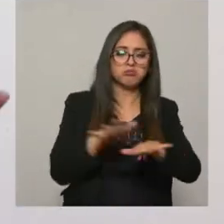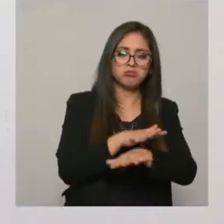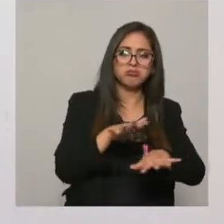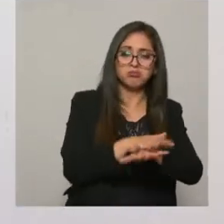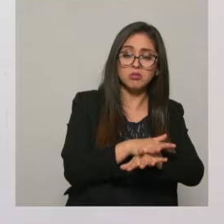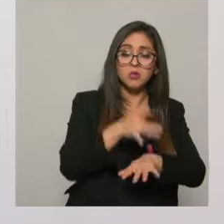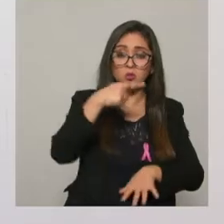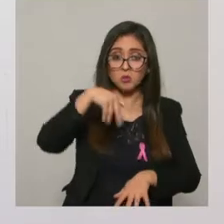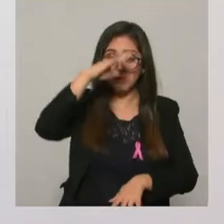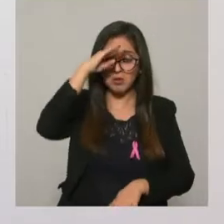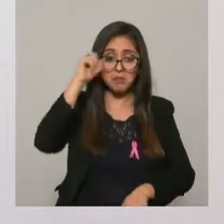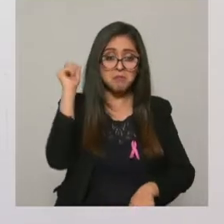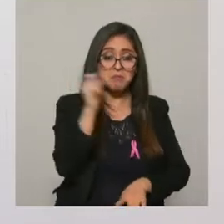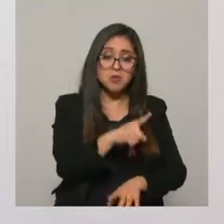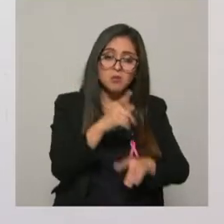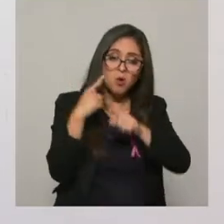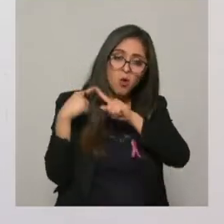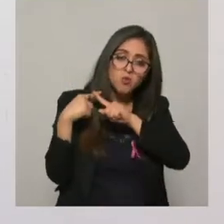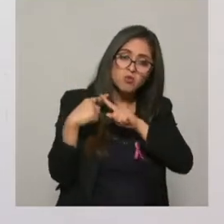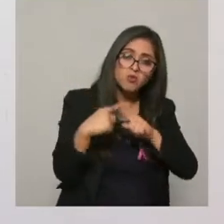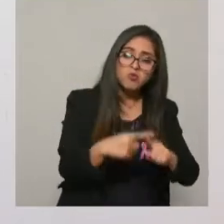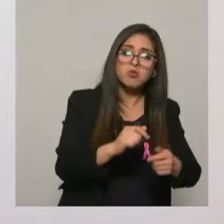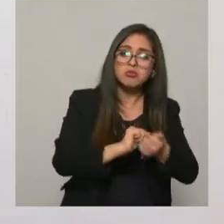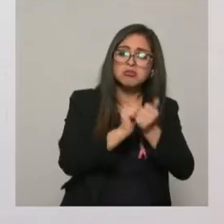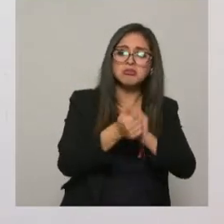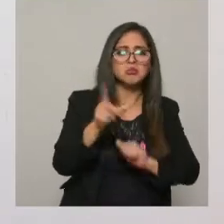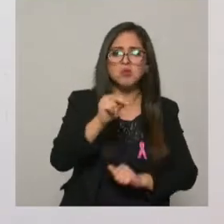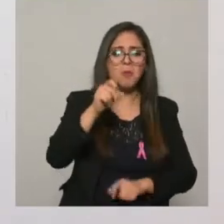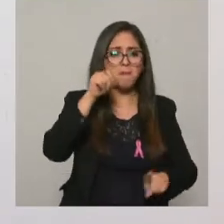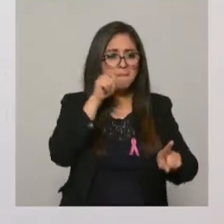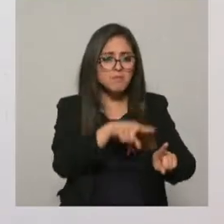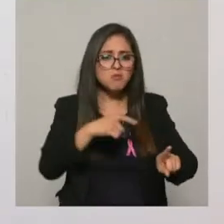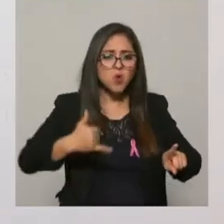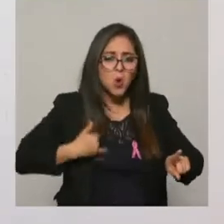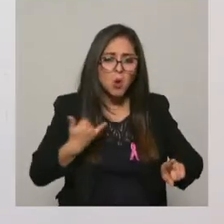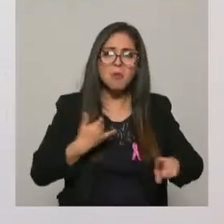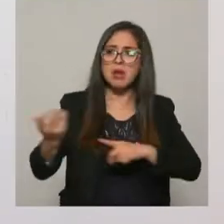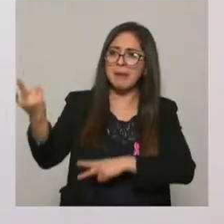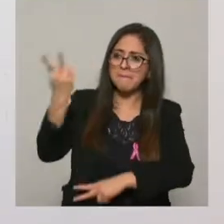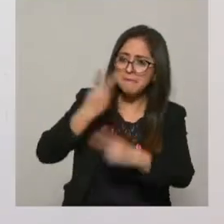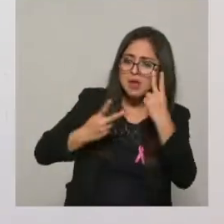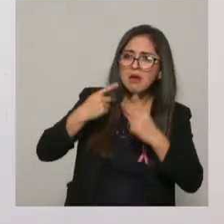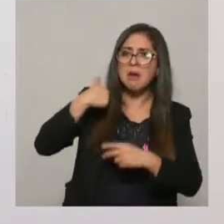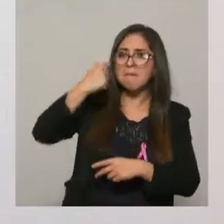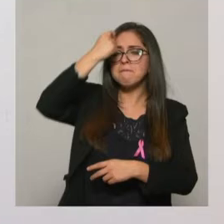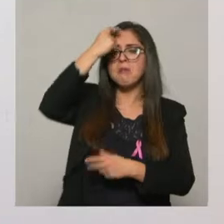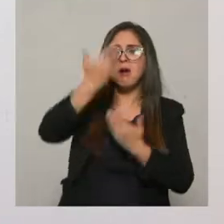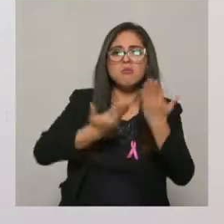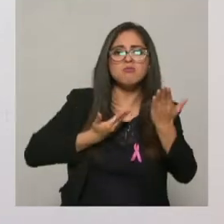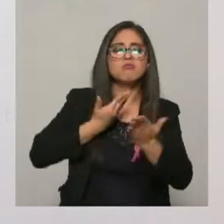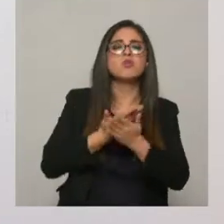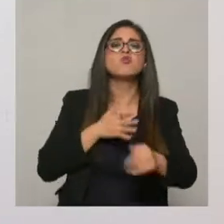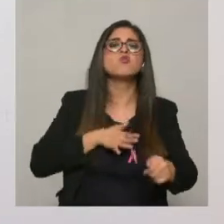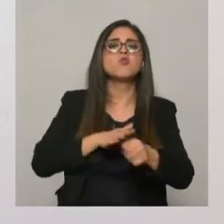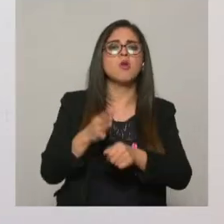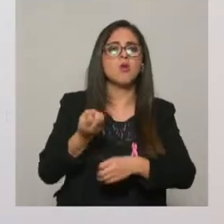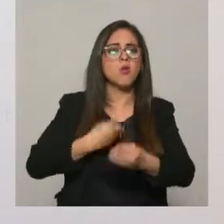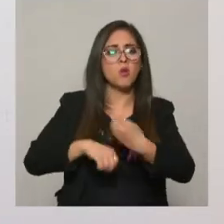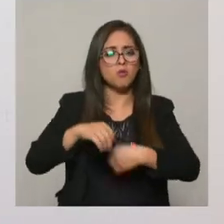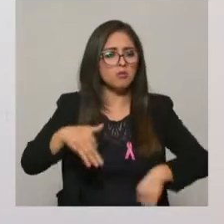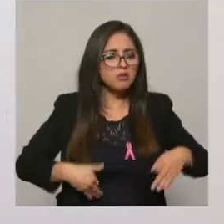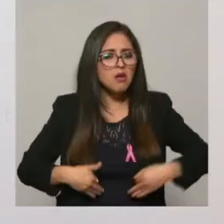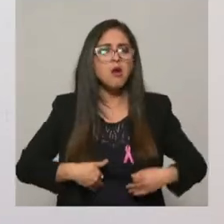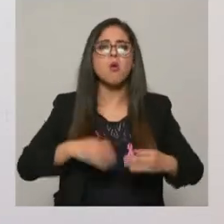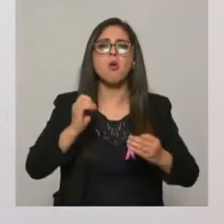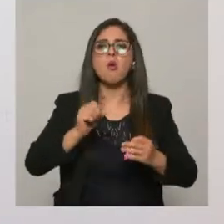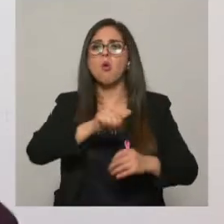tampoco se queda, digamos, estancado, que mismos jóvenes que vienen y proponen nuevas obras de teatro, nuevos